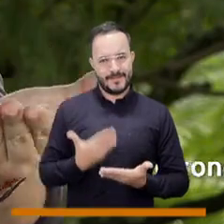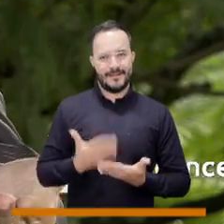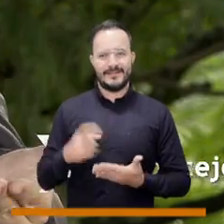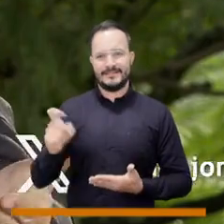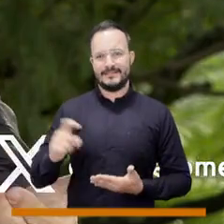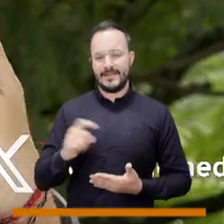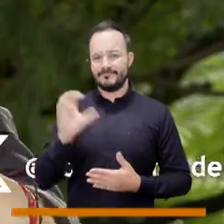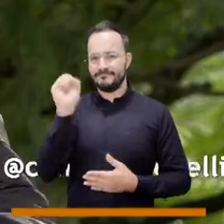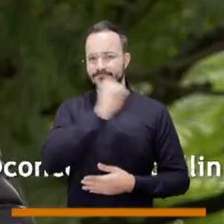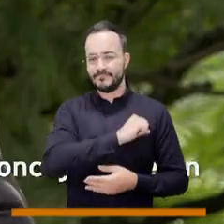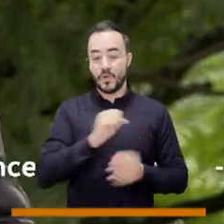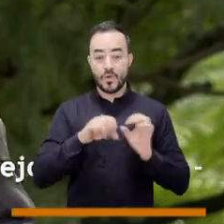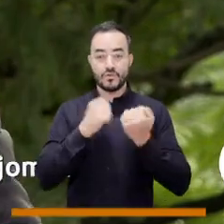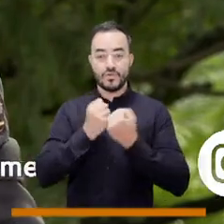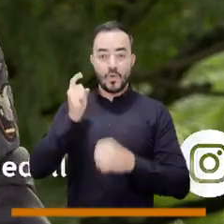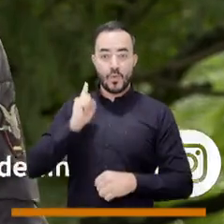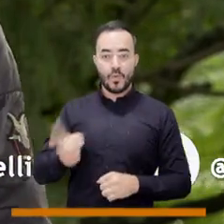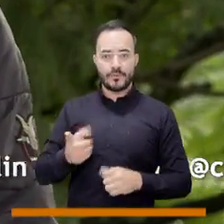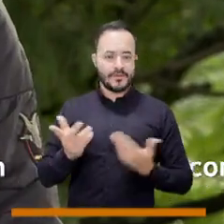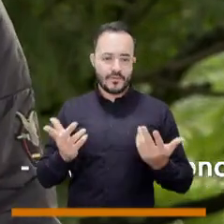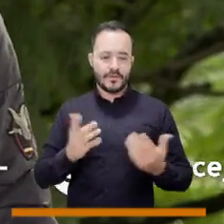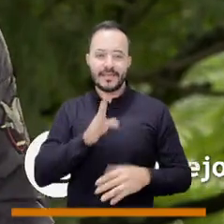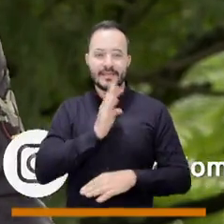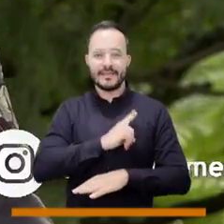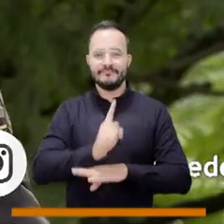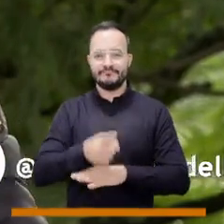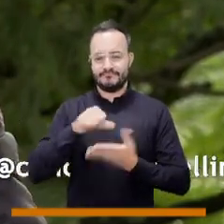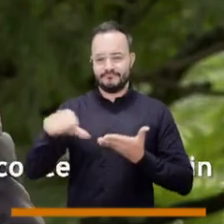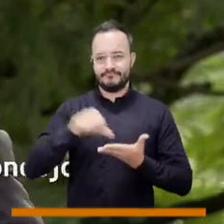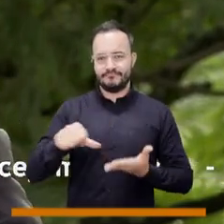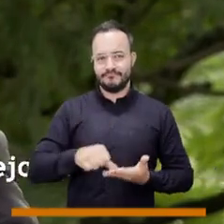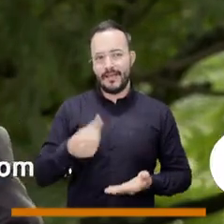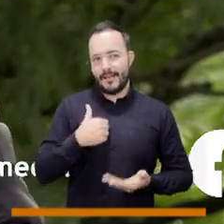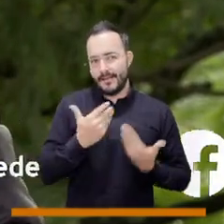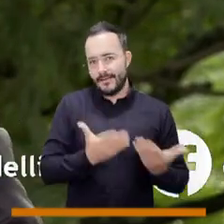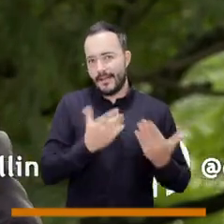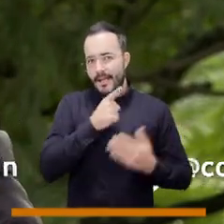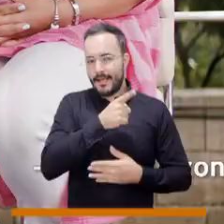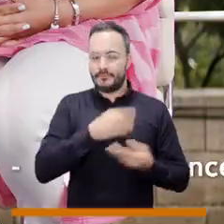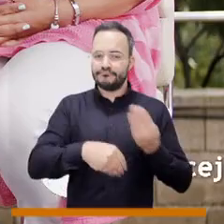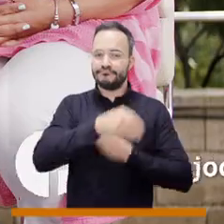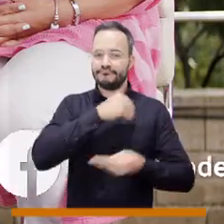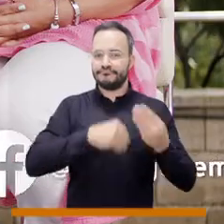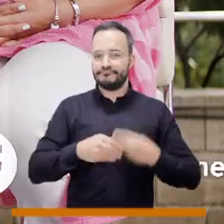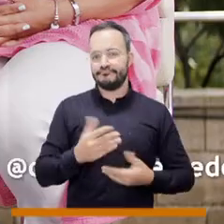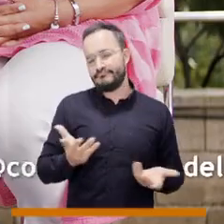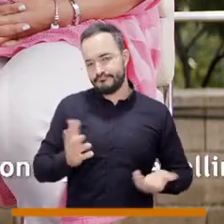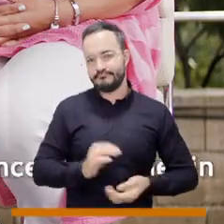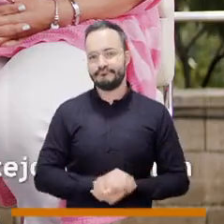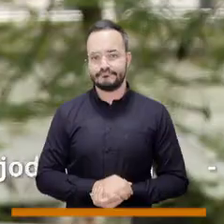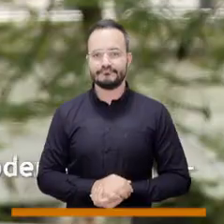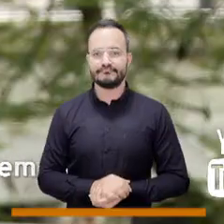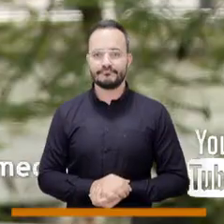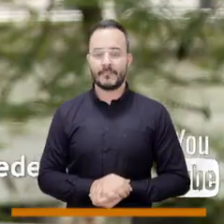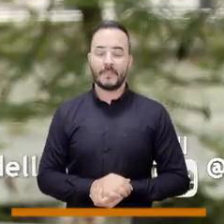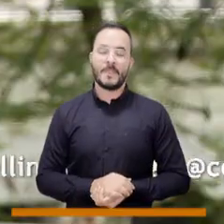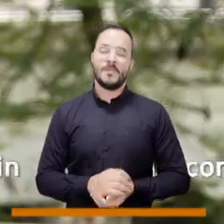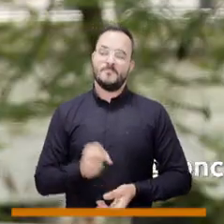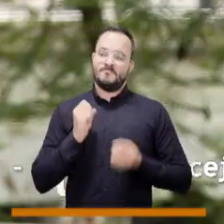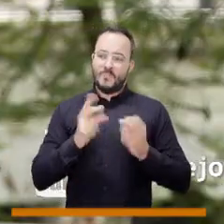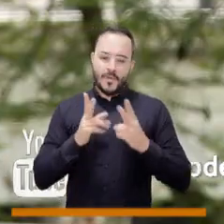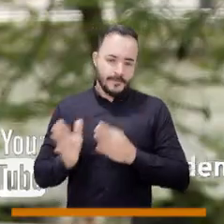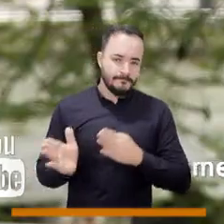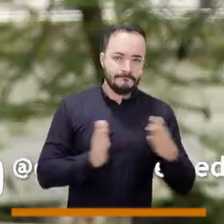que evidenciarlo, porque no es culpa del Consejo, sino también de quien hoy es el ordenador del gasto de nuestro presupuesto, no asignar esos recursos. Bueno,